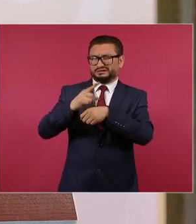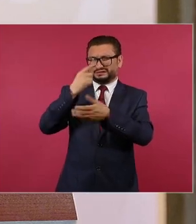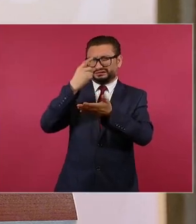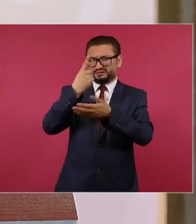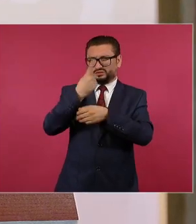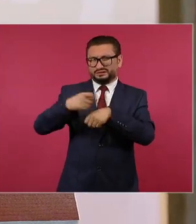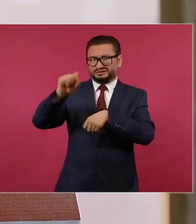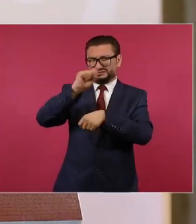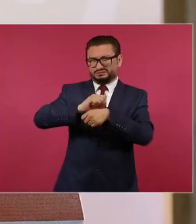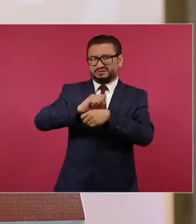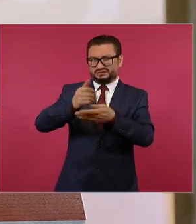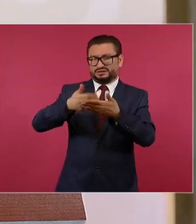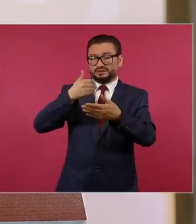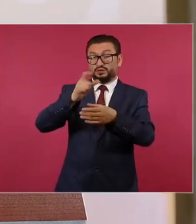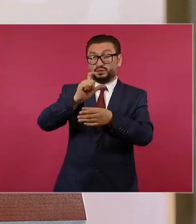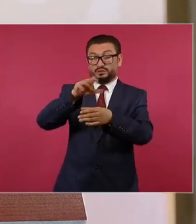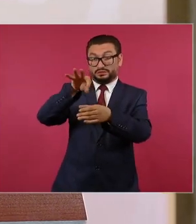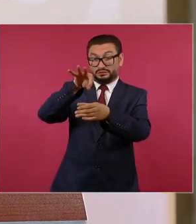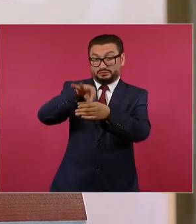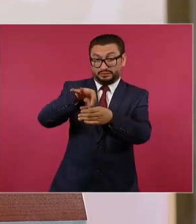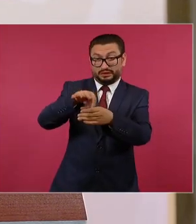de la elección.